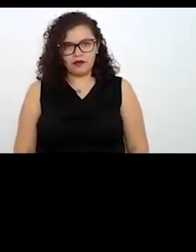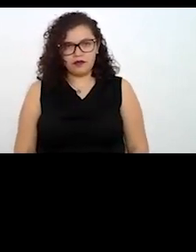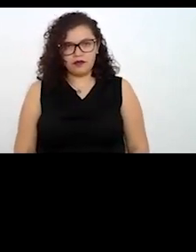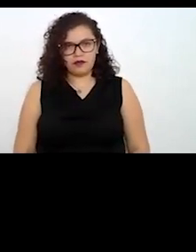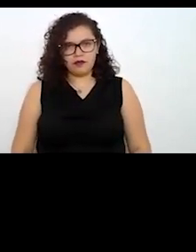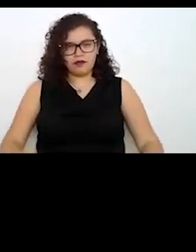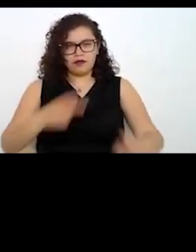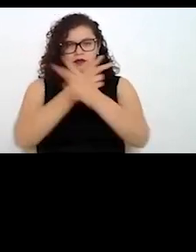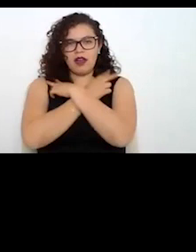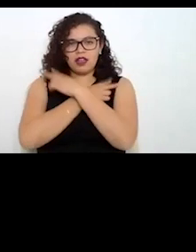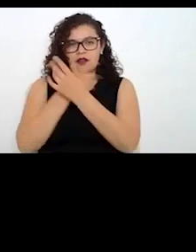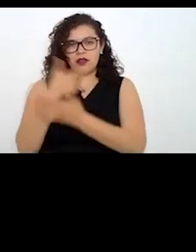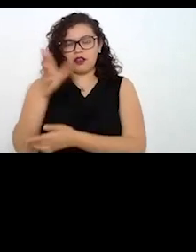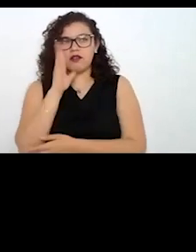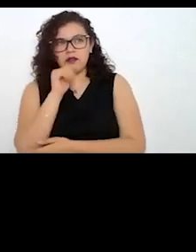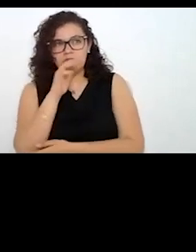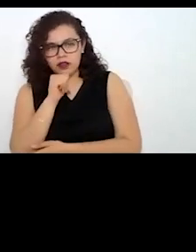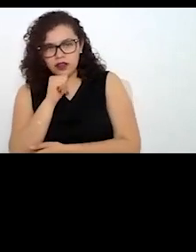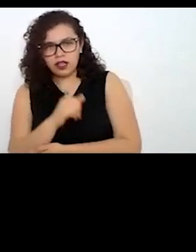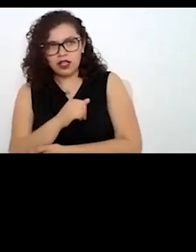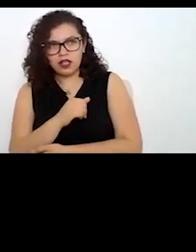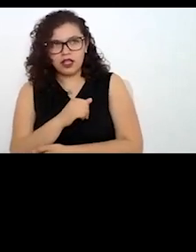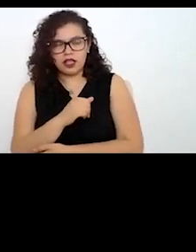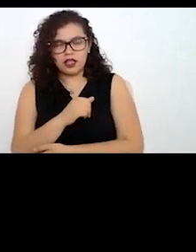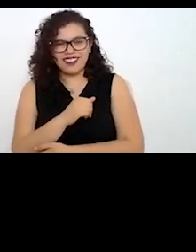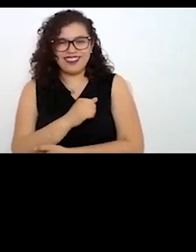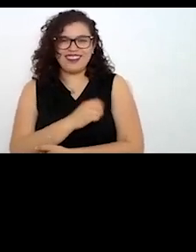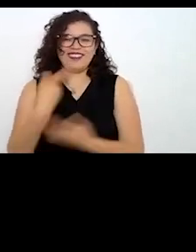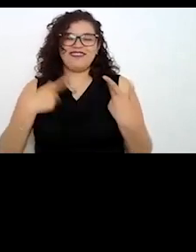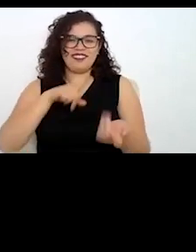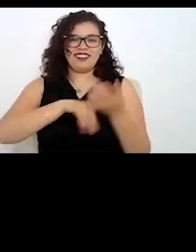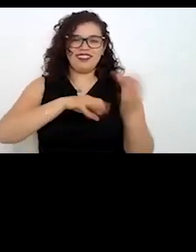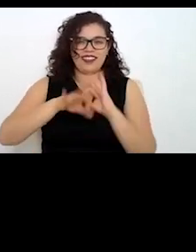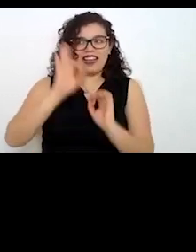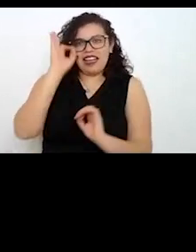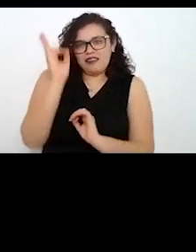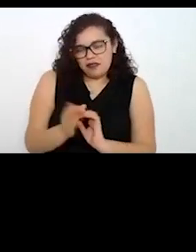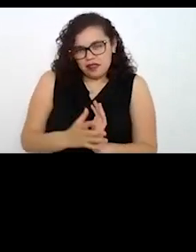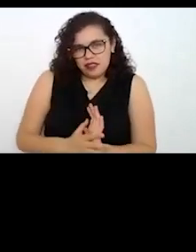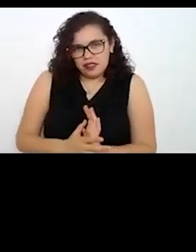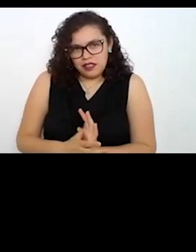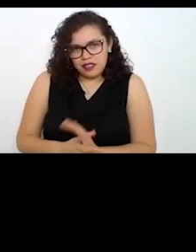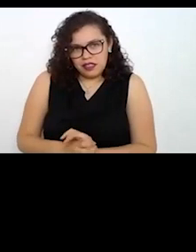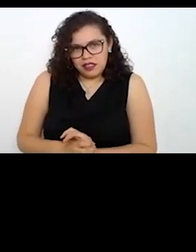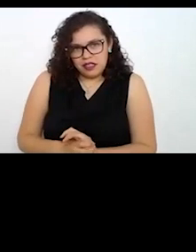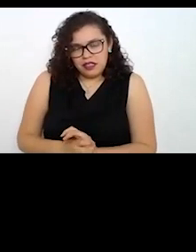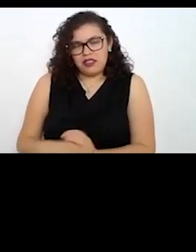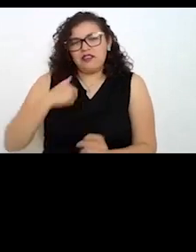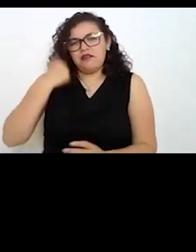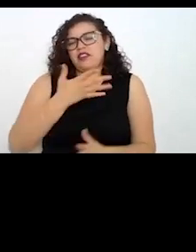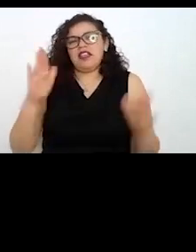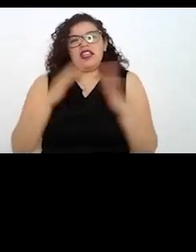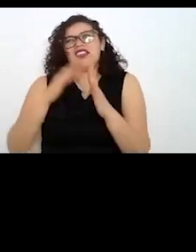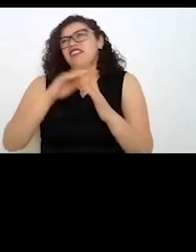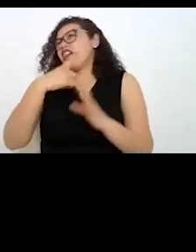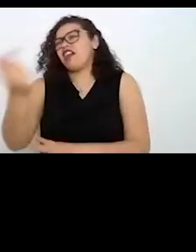puede ser a cuenta de vacaciones a menos de que el trabajador lo autorice, como quiero irme a mi casa, quiero hacer home office.